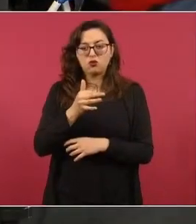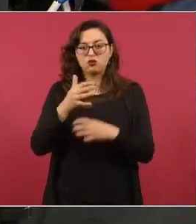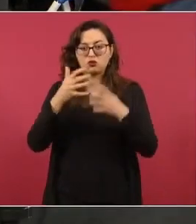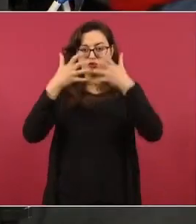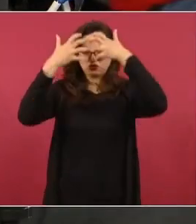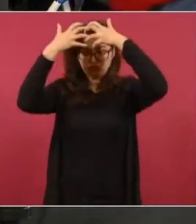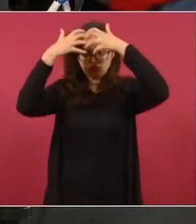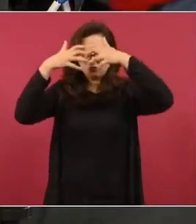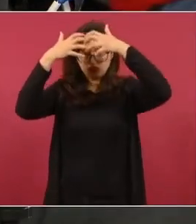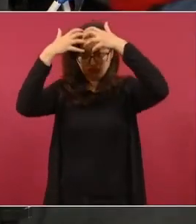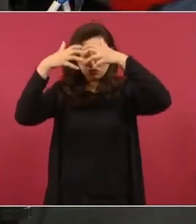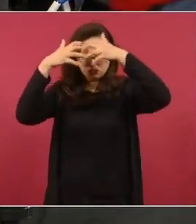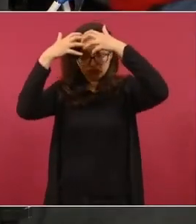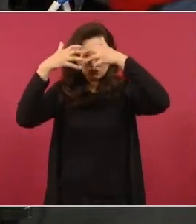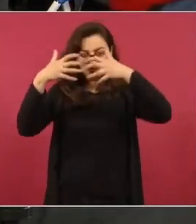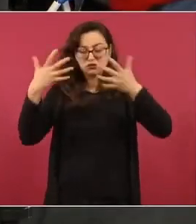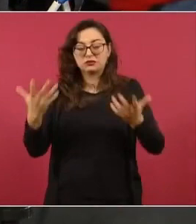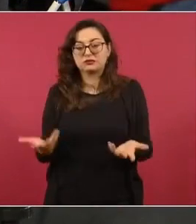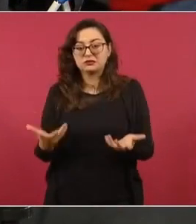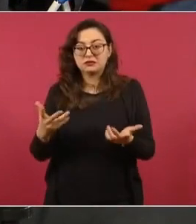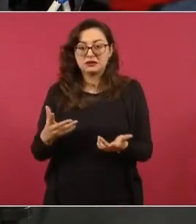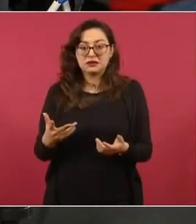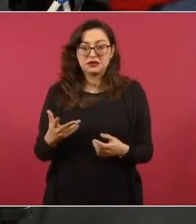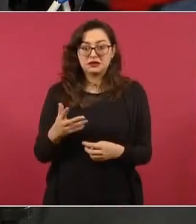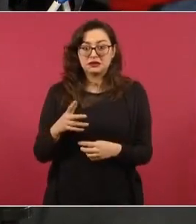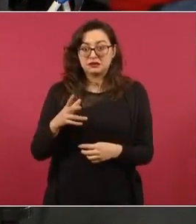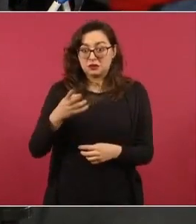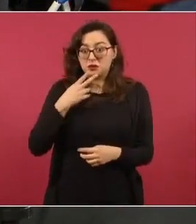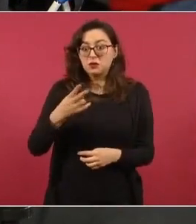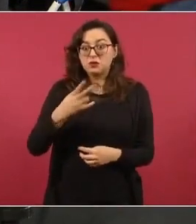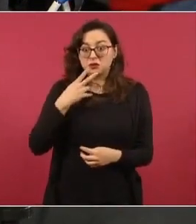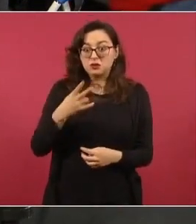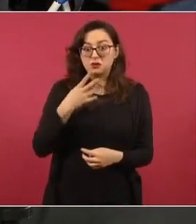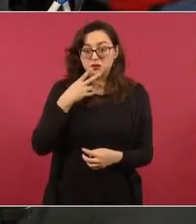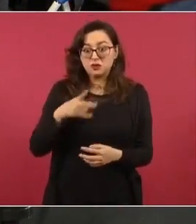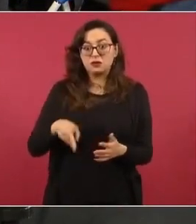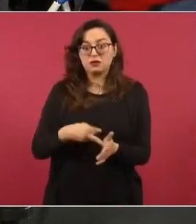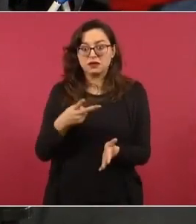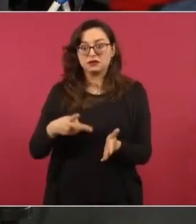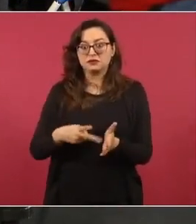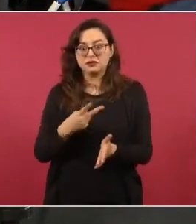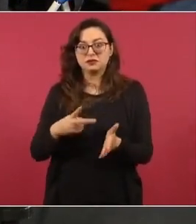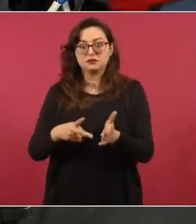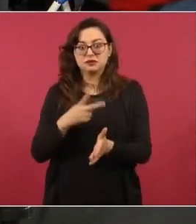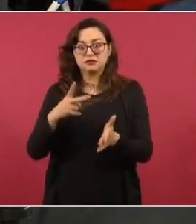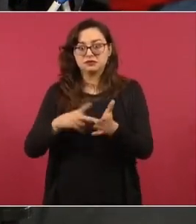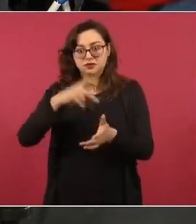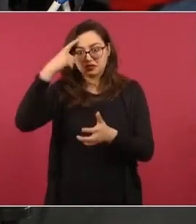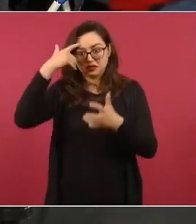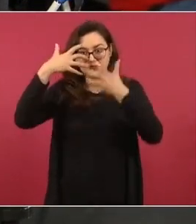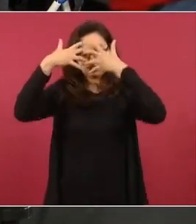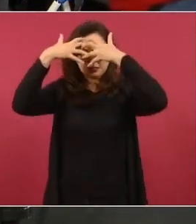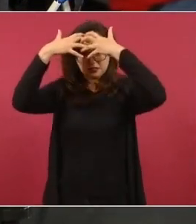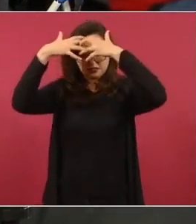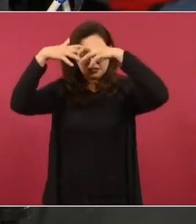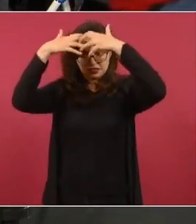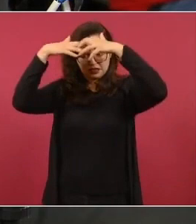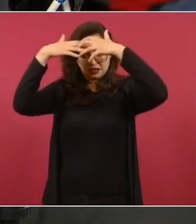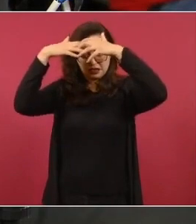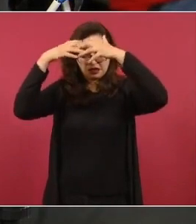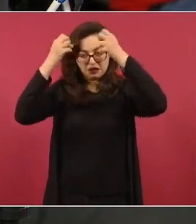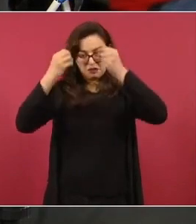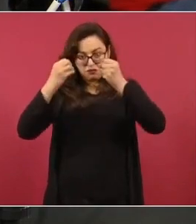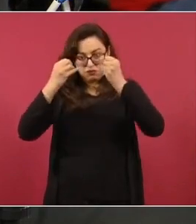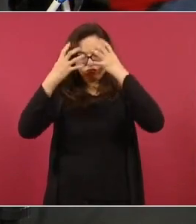a estimularla. Si lo multiplicamos por 20 o por 30, son muchas las veces que se estimula en el momento